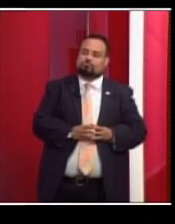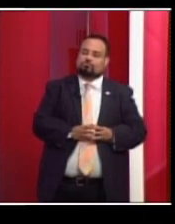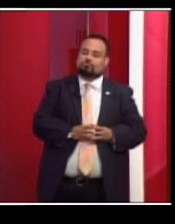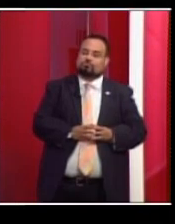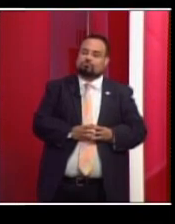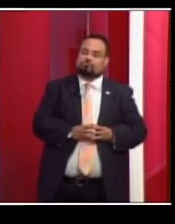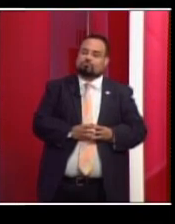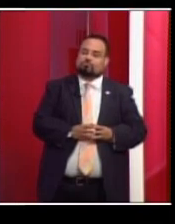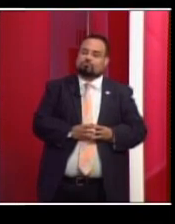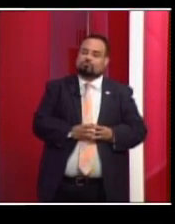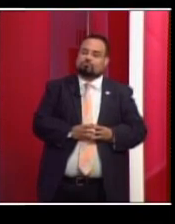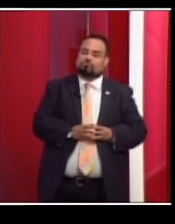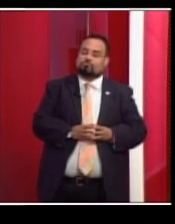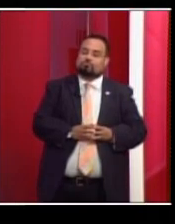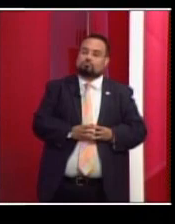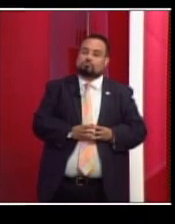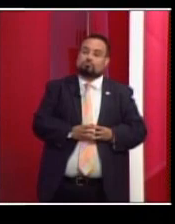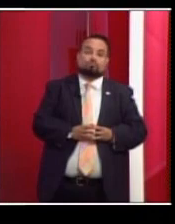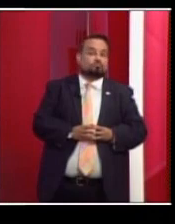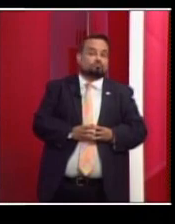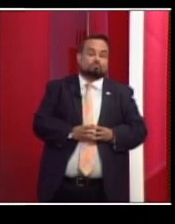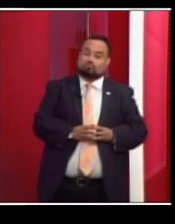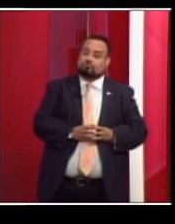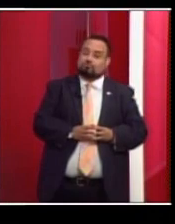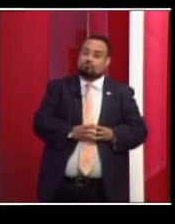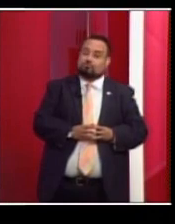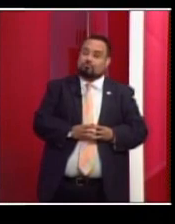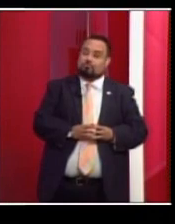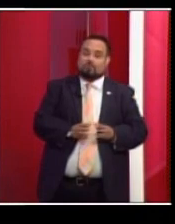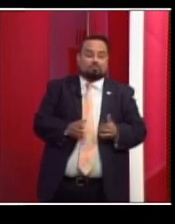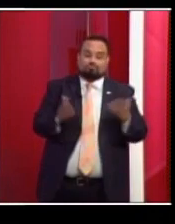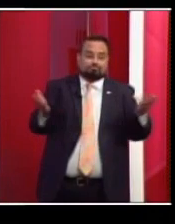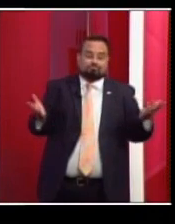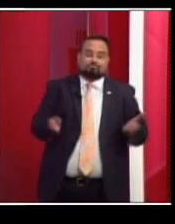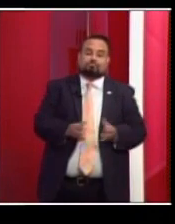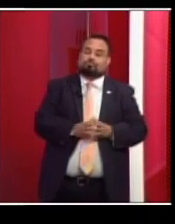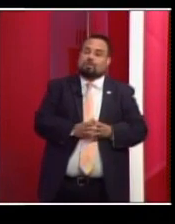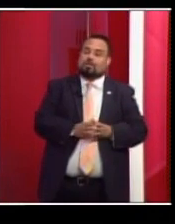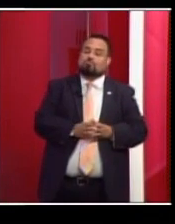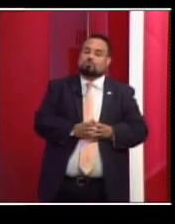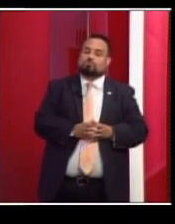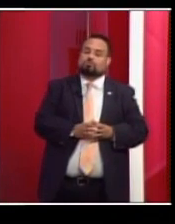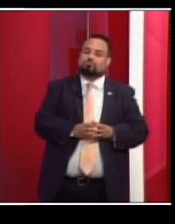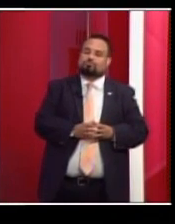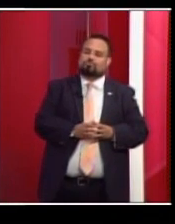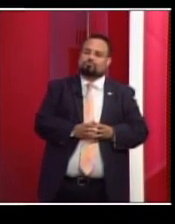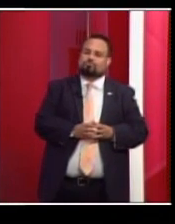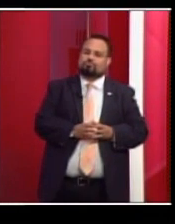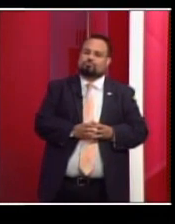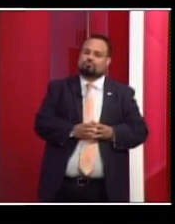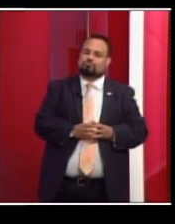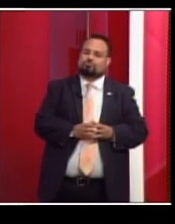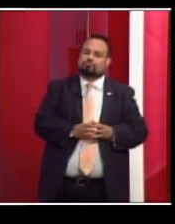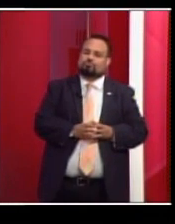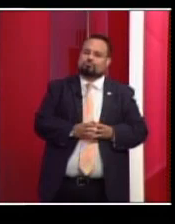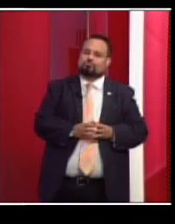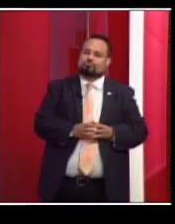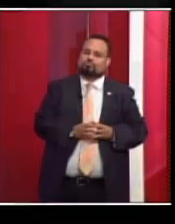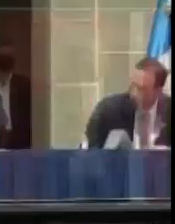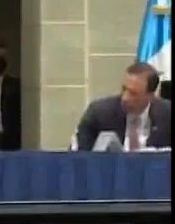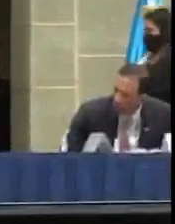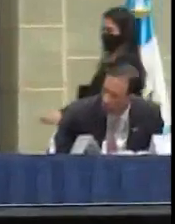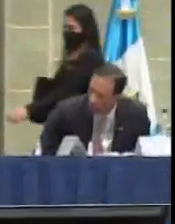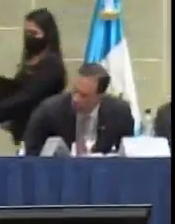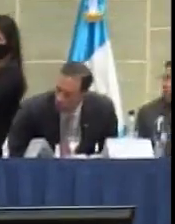sabemos también que pues en un par de años y bueno ya pronto también se hace el cambio de camps eso me parece